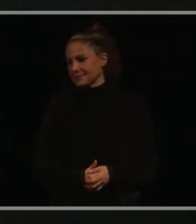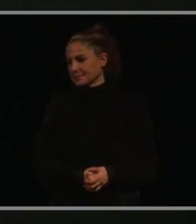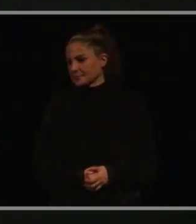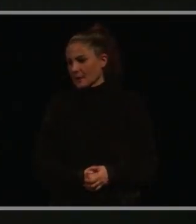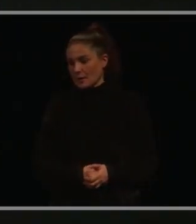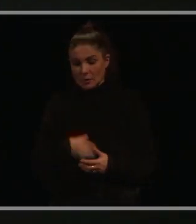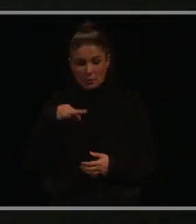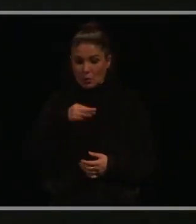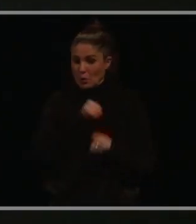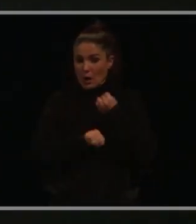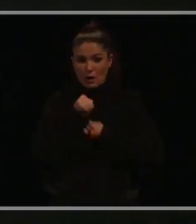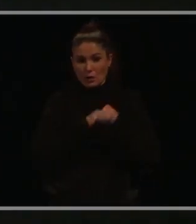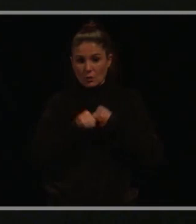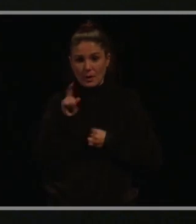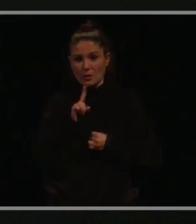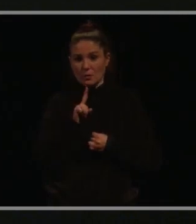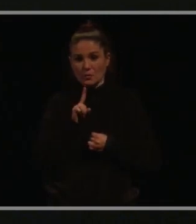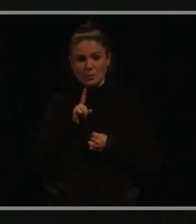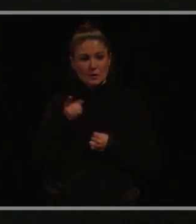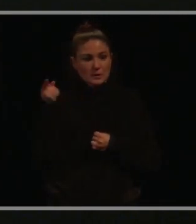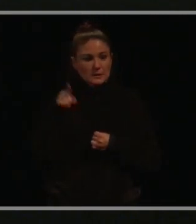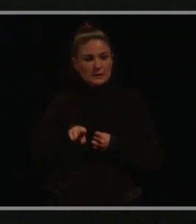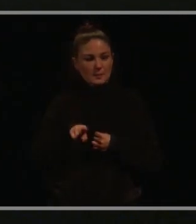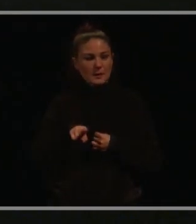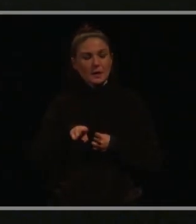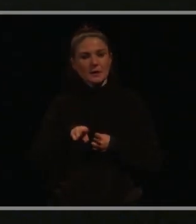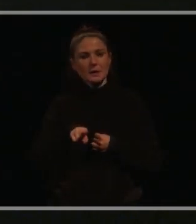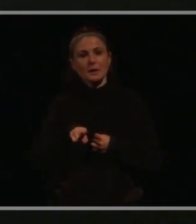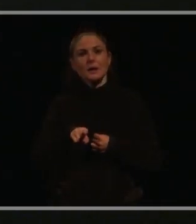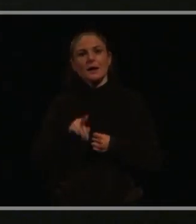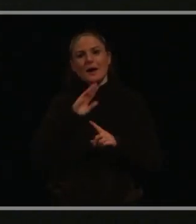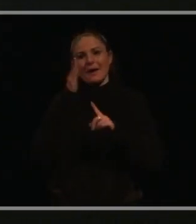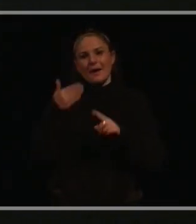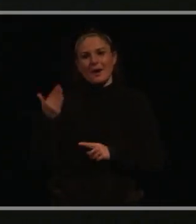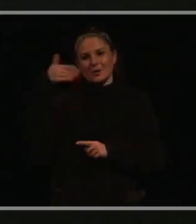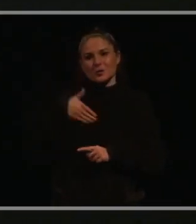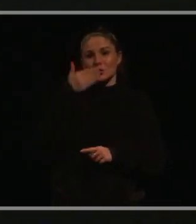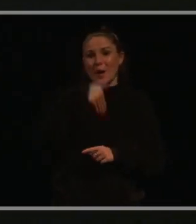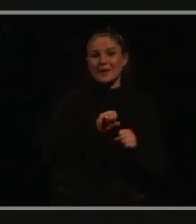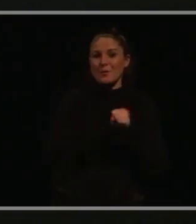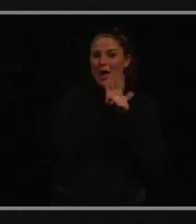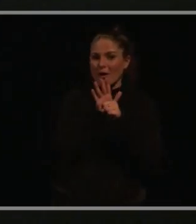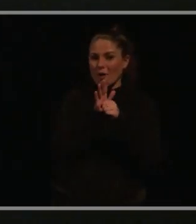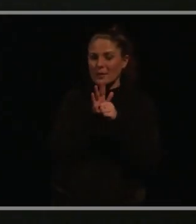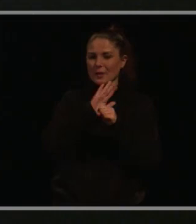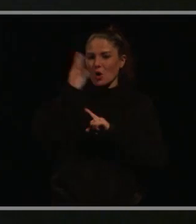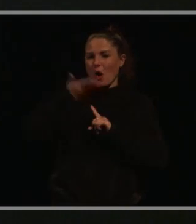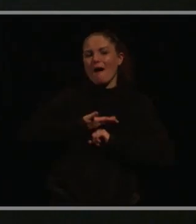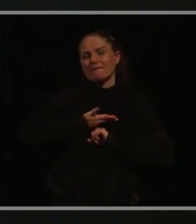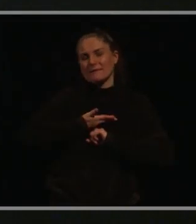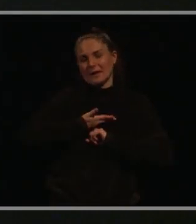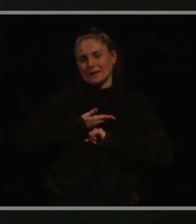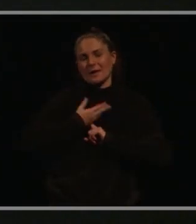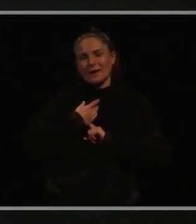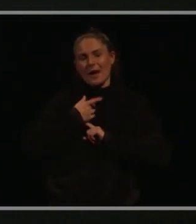No solo la economía, también ha golpeado el submarino de la COVID-19, nos ha golpeado fuerte la salud